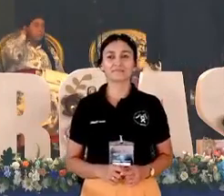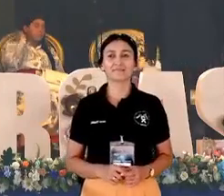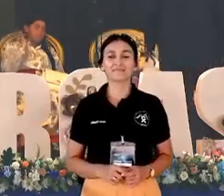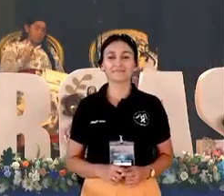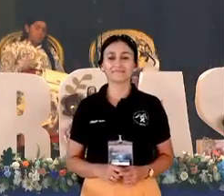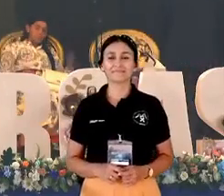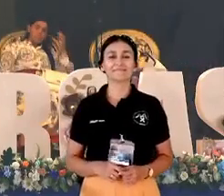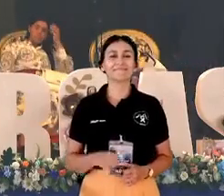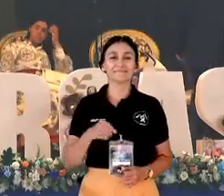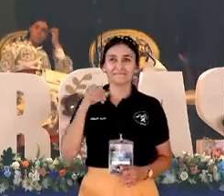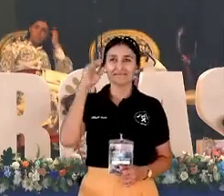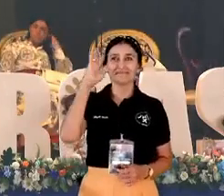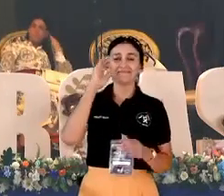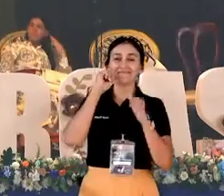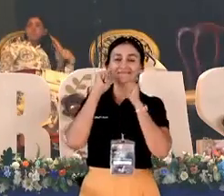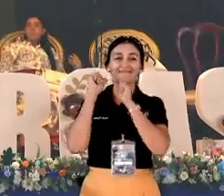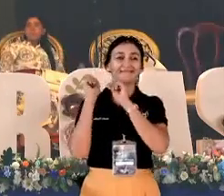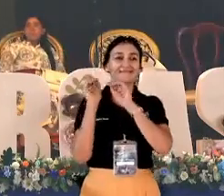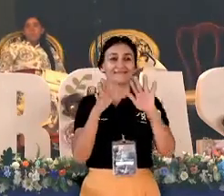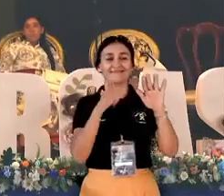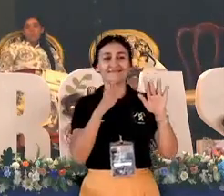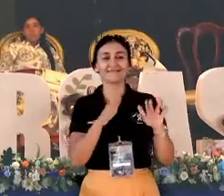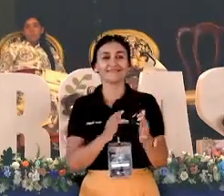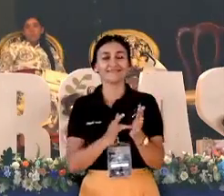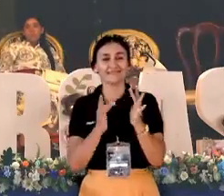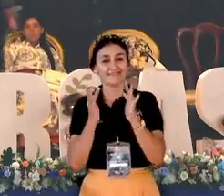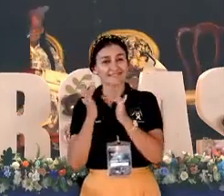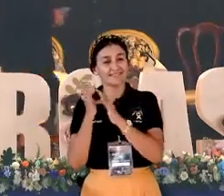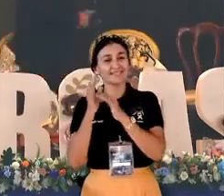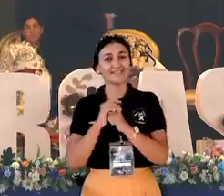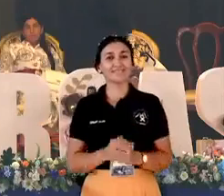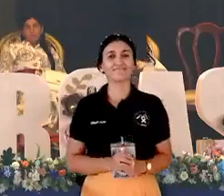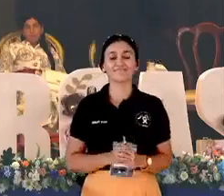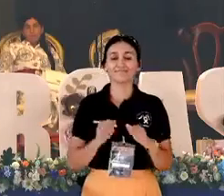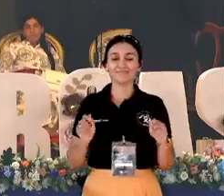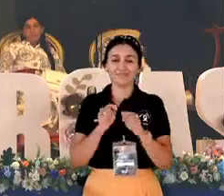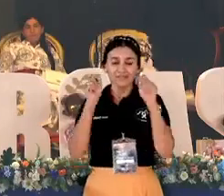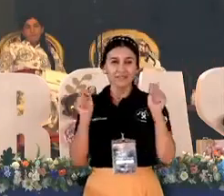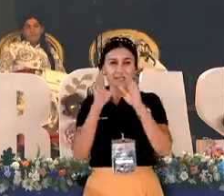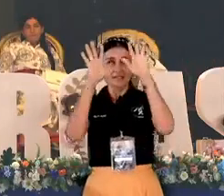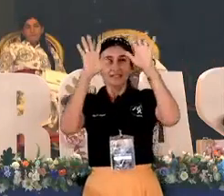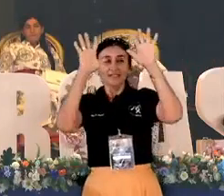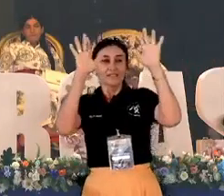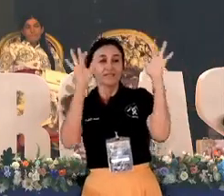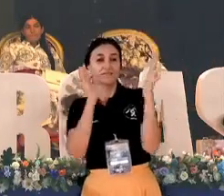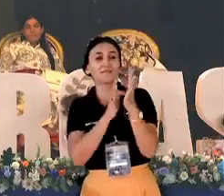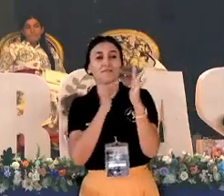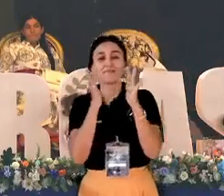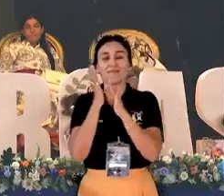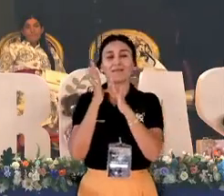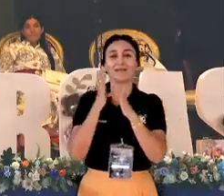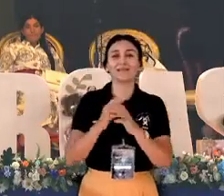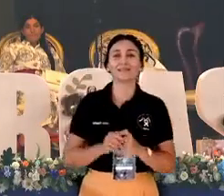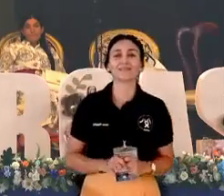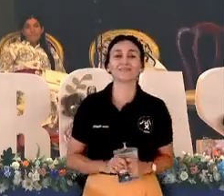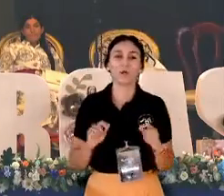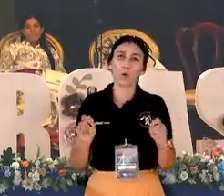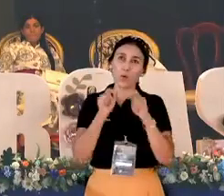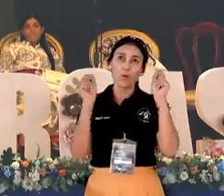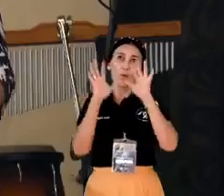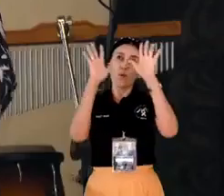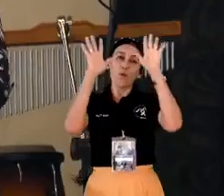Bendito el nombre del Señor Jesucristo. Demos una alabanza a Jesús. Gloria al Señor